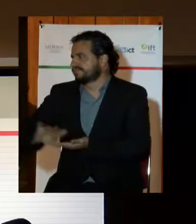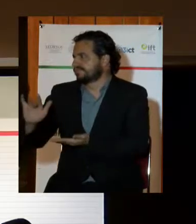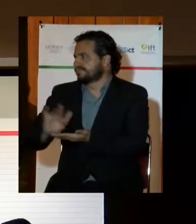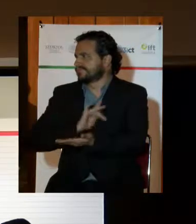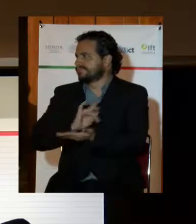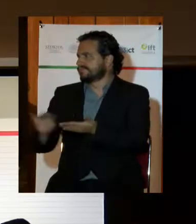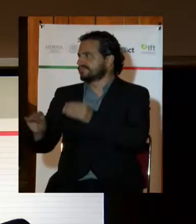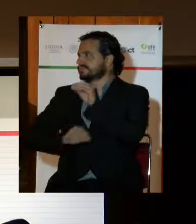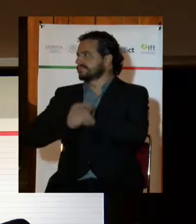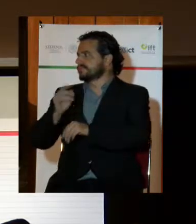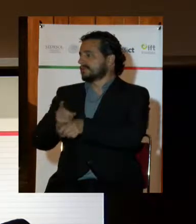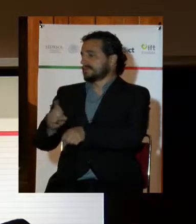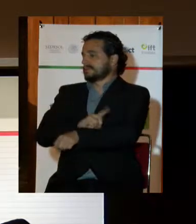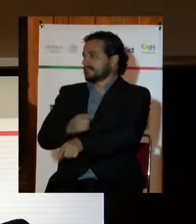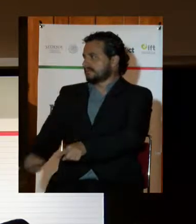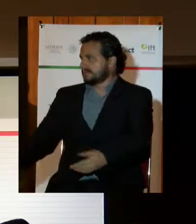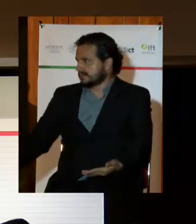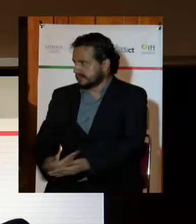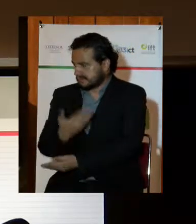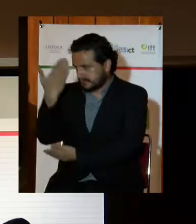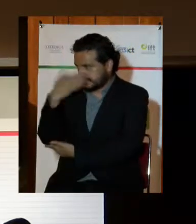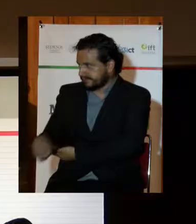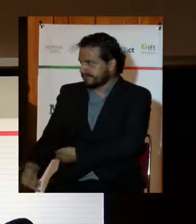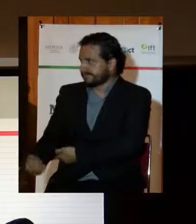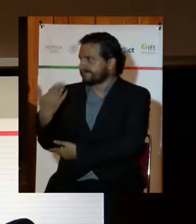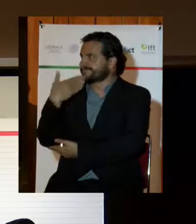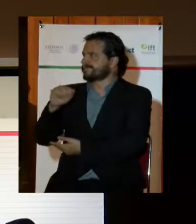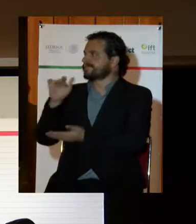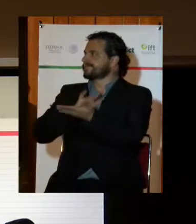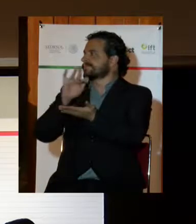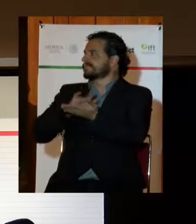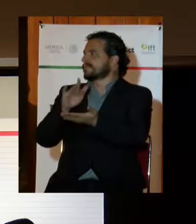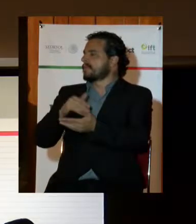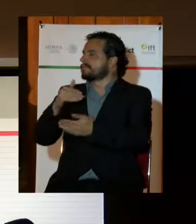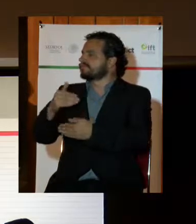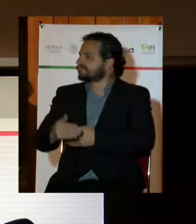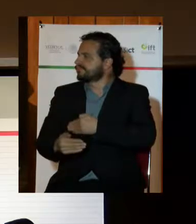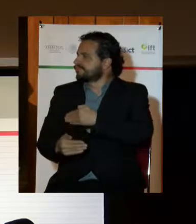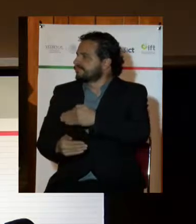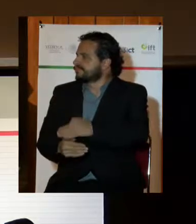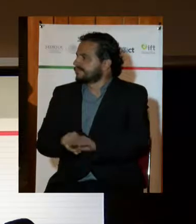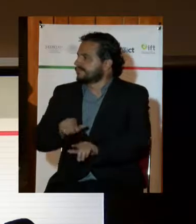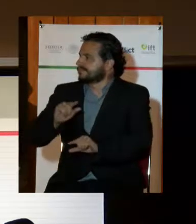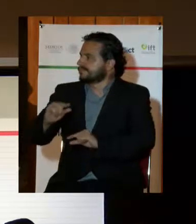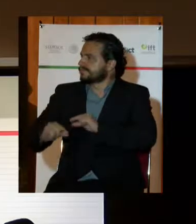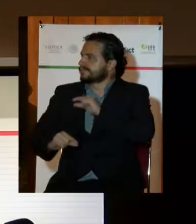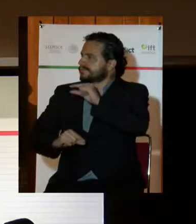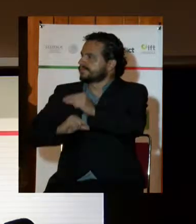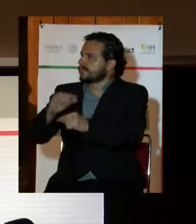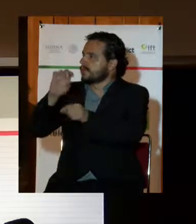discapacidad, nosotros somos personas, o sea, no estamos acostumbrados a utilizar la tecnología. Fuimos evolucionando con la